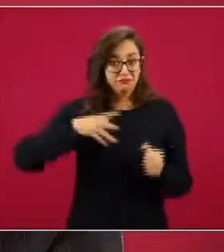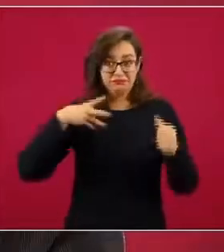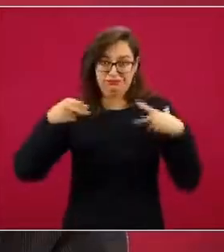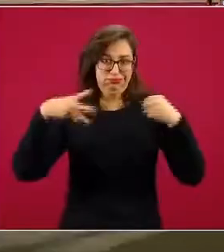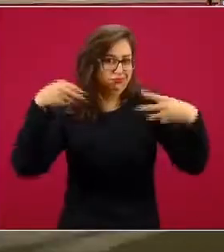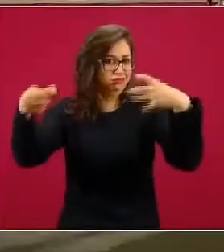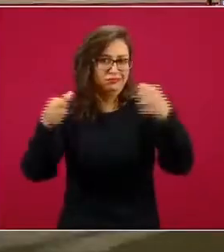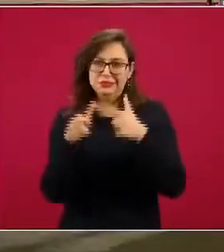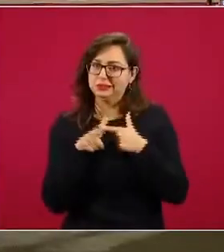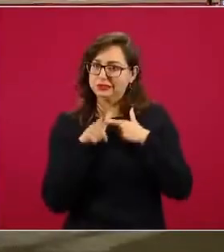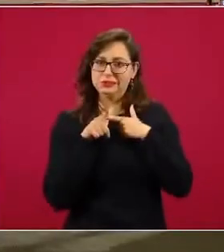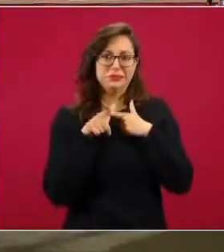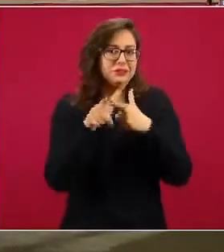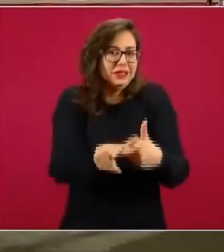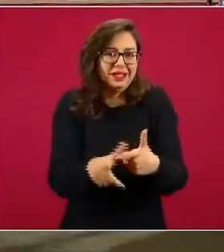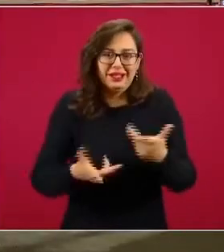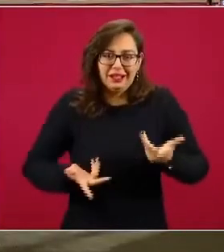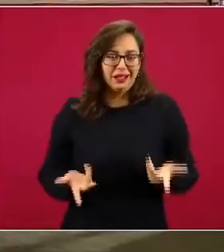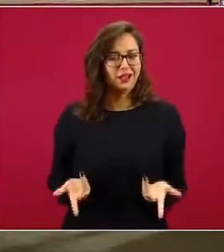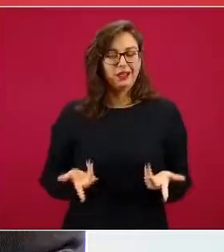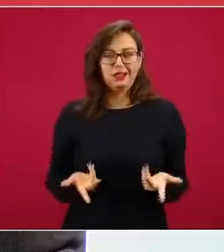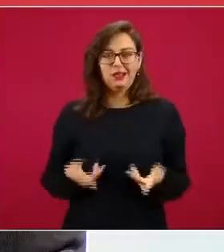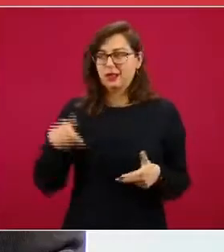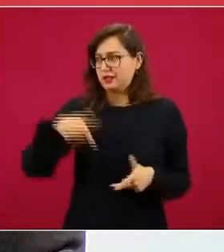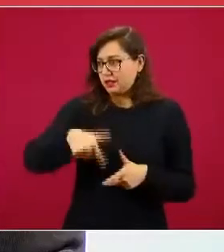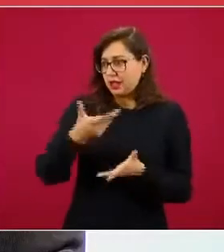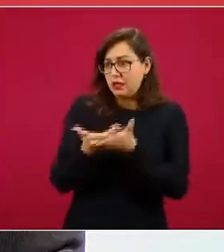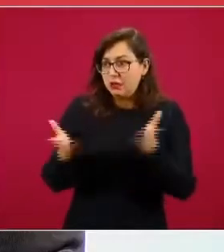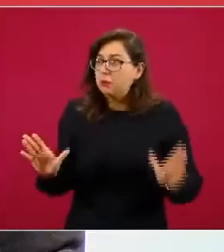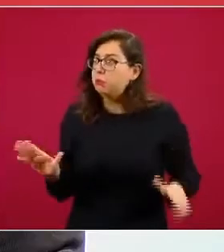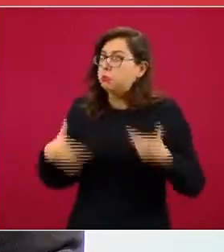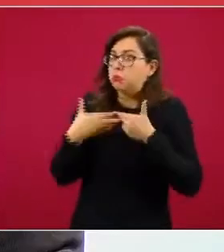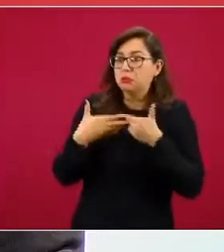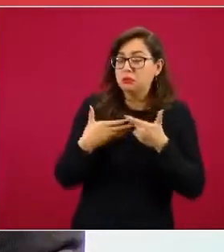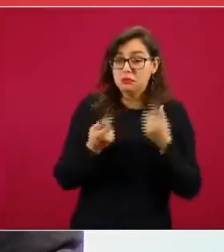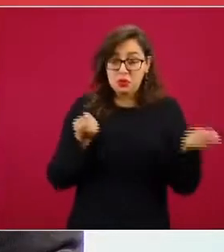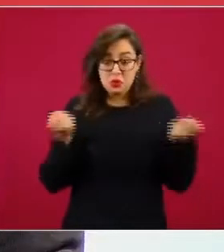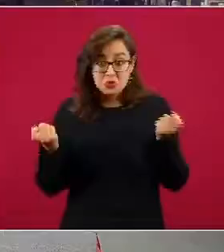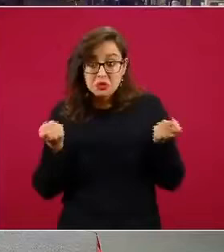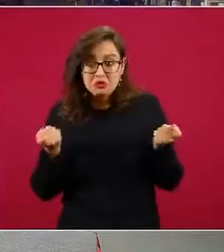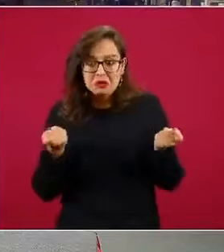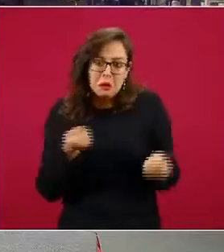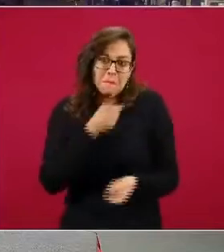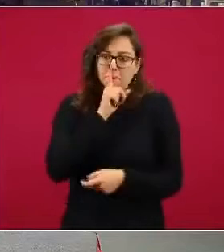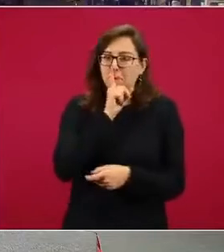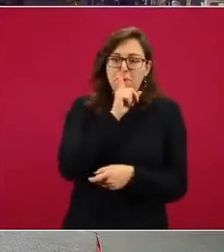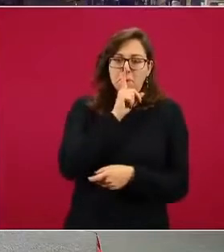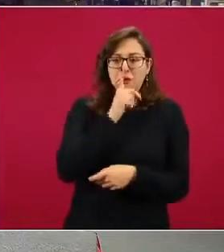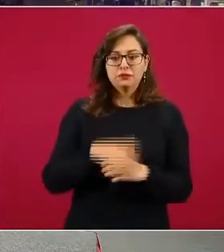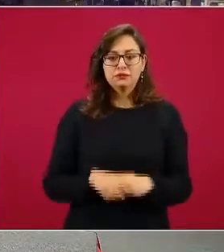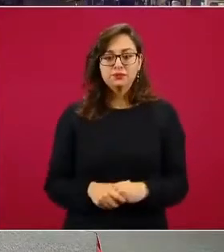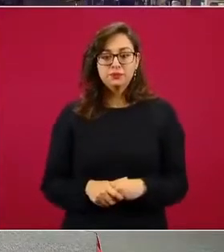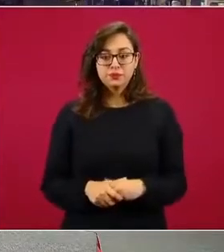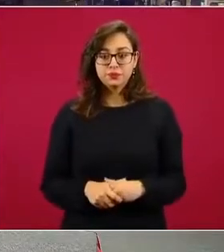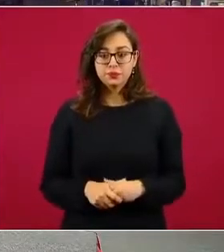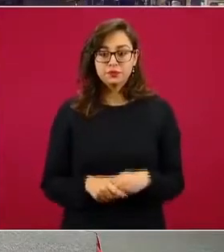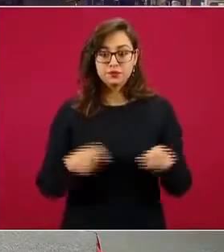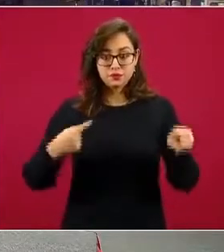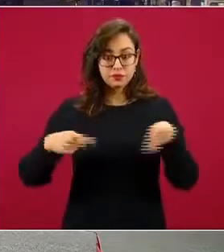que ampare que esas prácticas realmente ayudan al control epidémico. Muchas gracias, Juan Carlos.